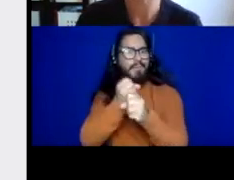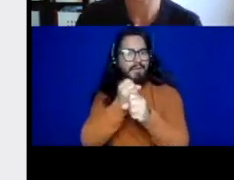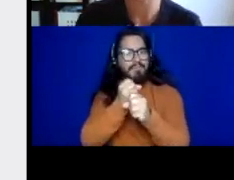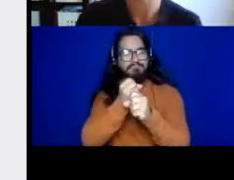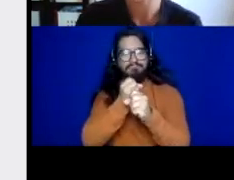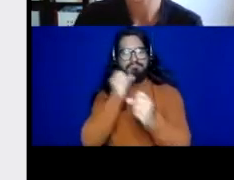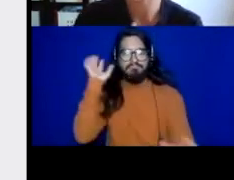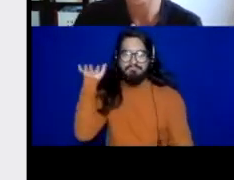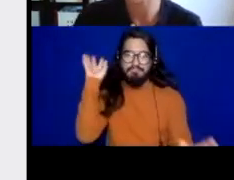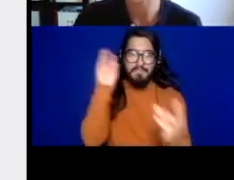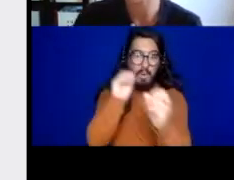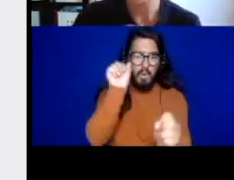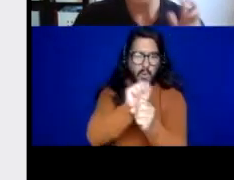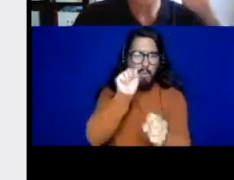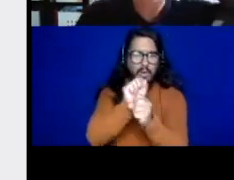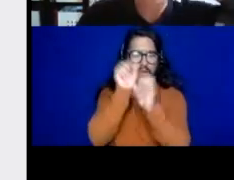de ver cuál es